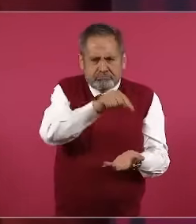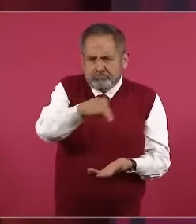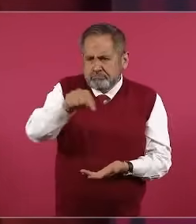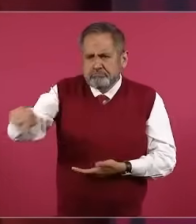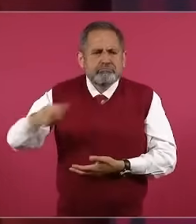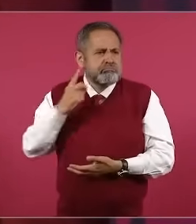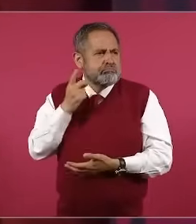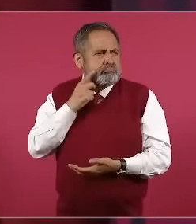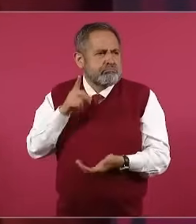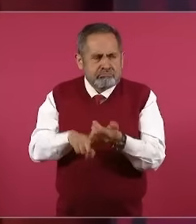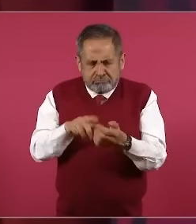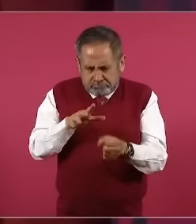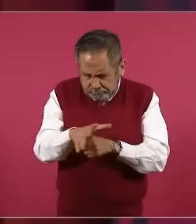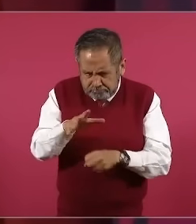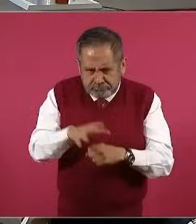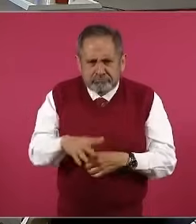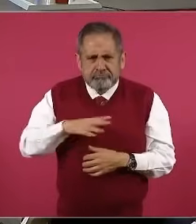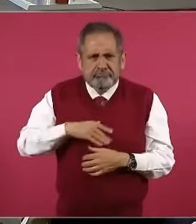Creo que hasta